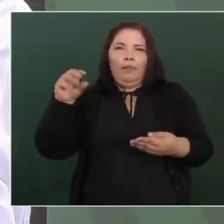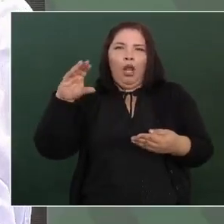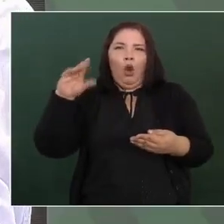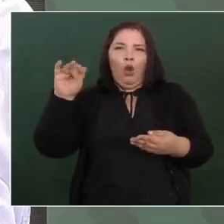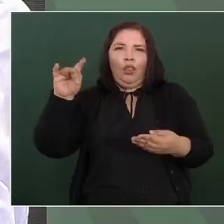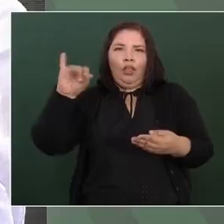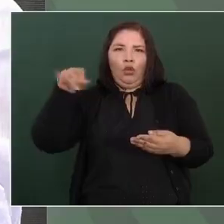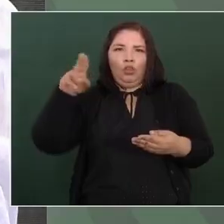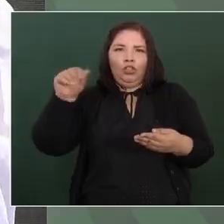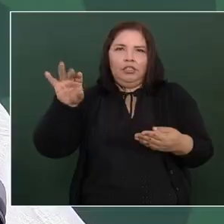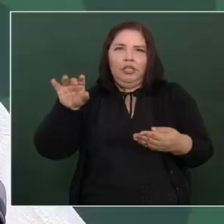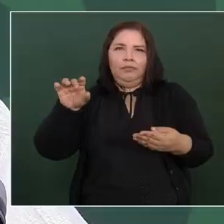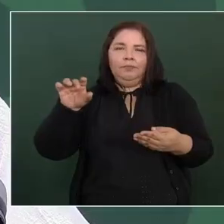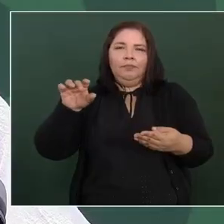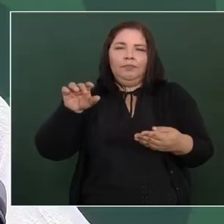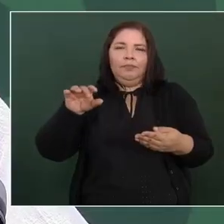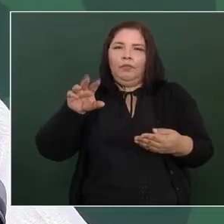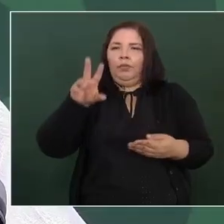No,